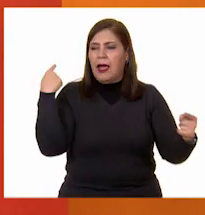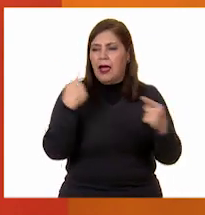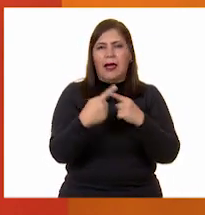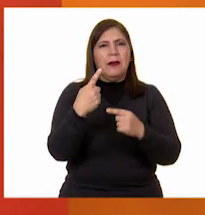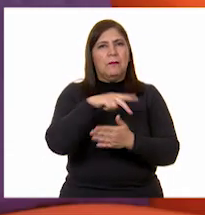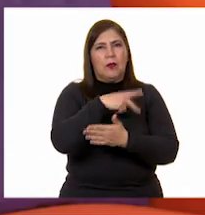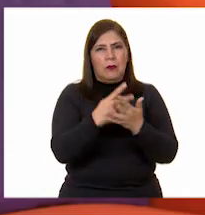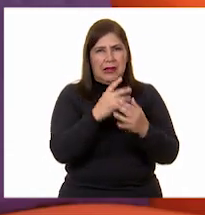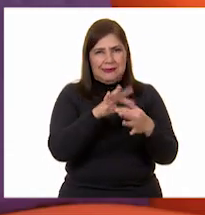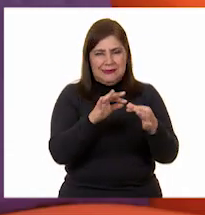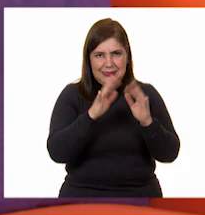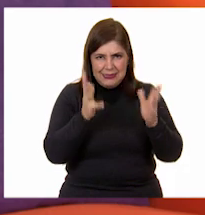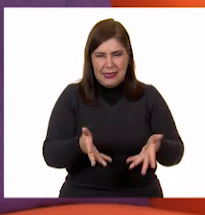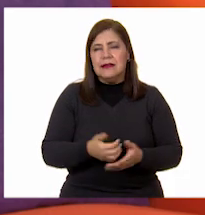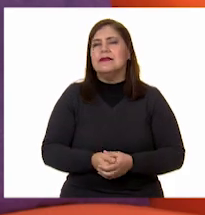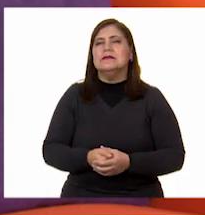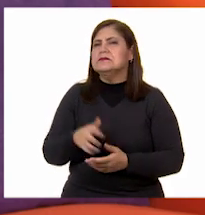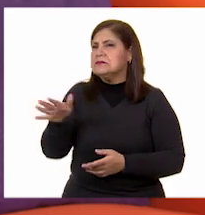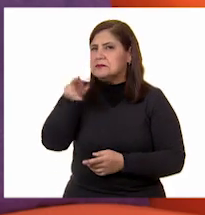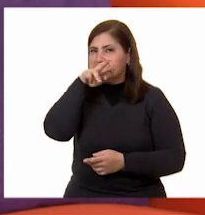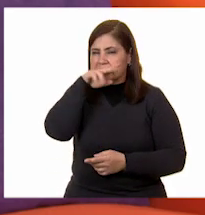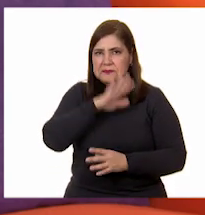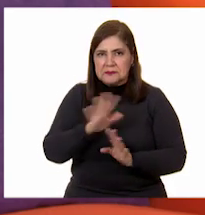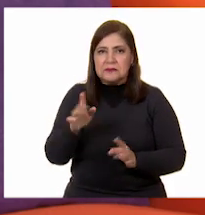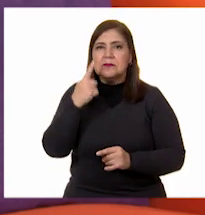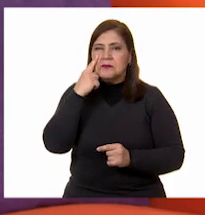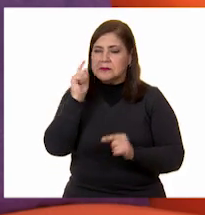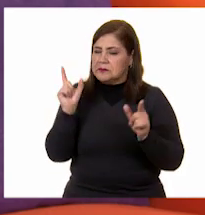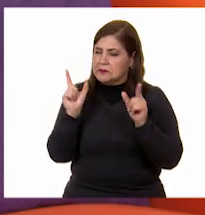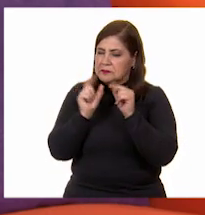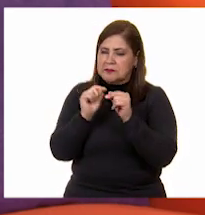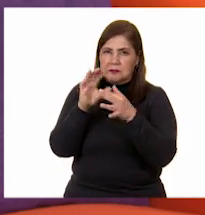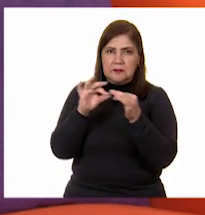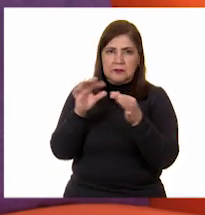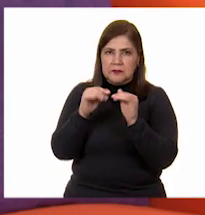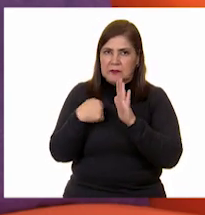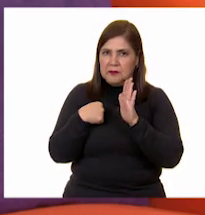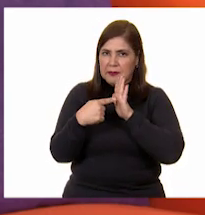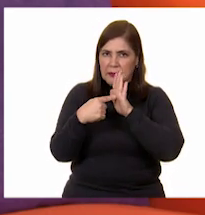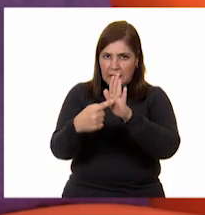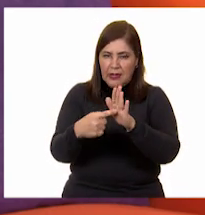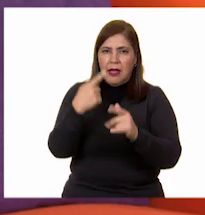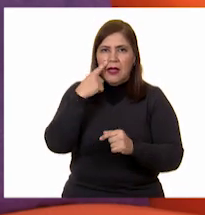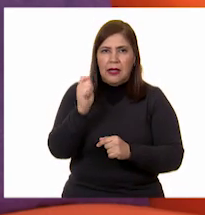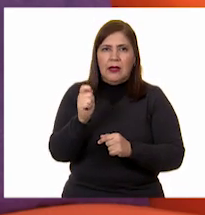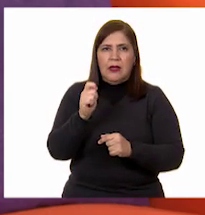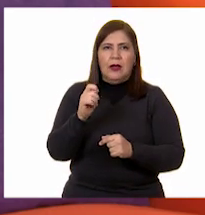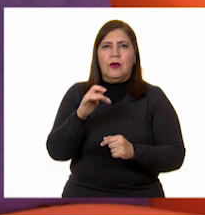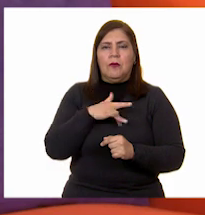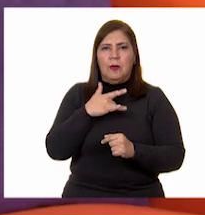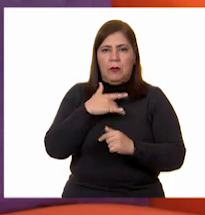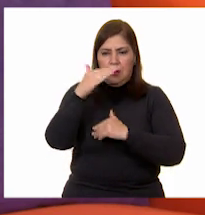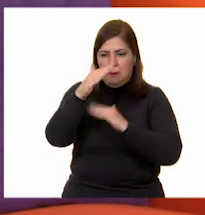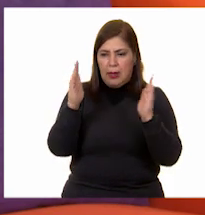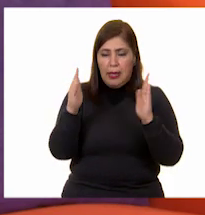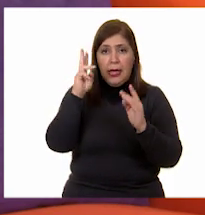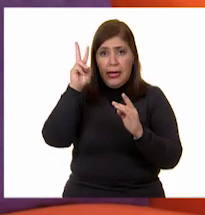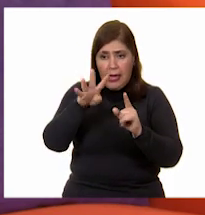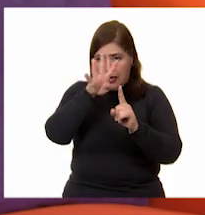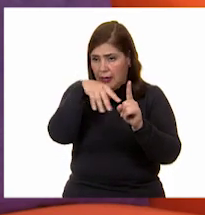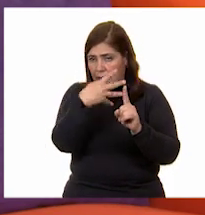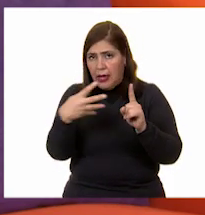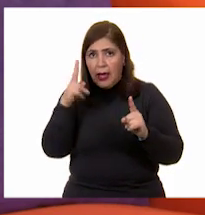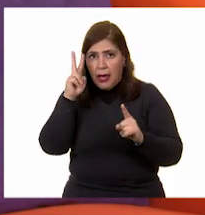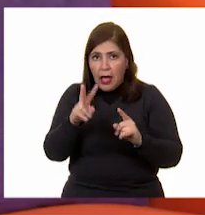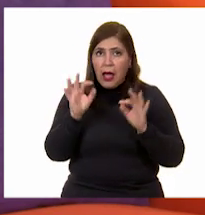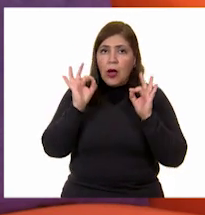programa. No te preocupes, a manera de resumen podemos presentar la siguiente tabla en la que, si bien no especificamos